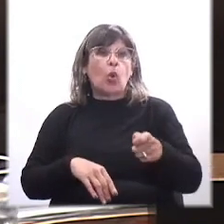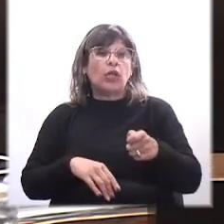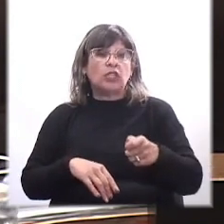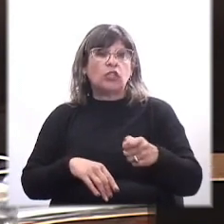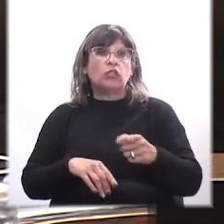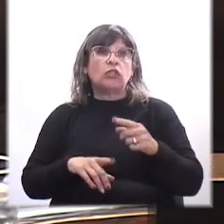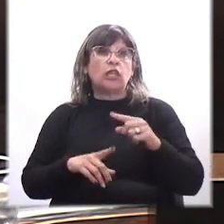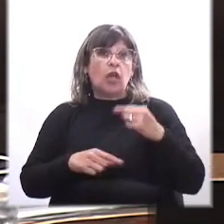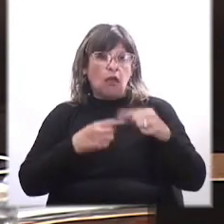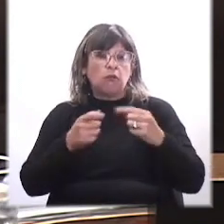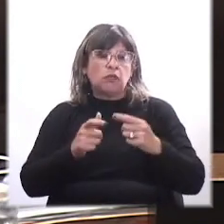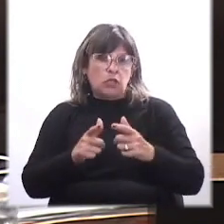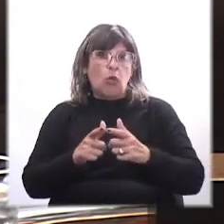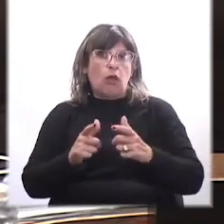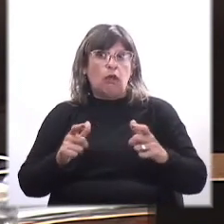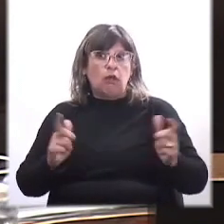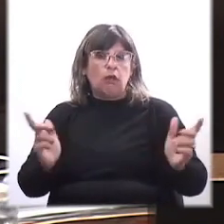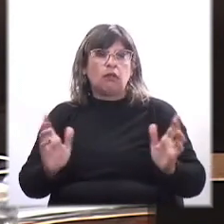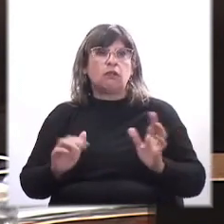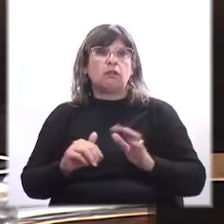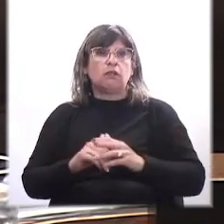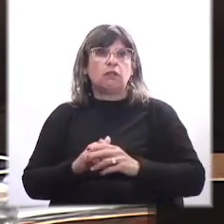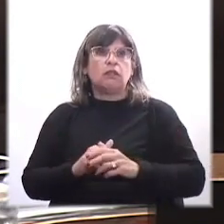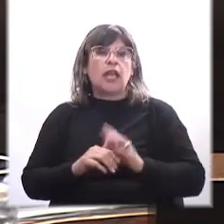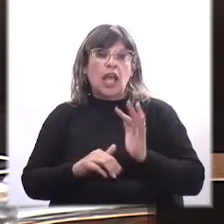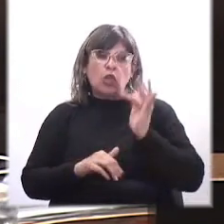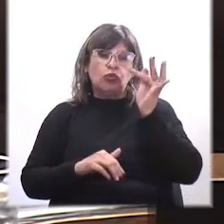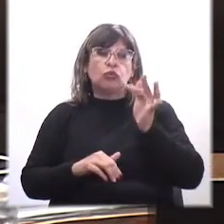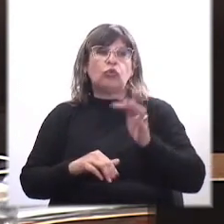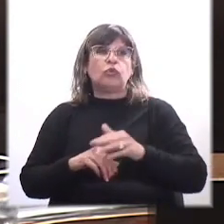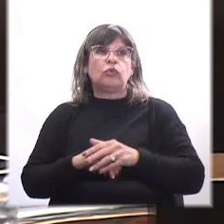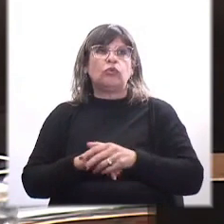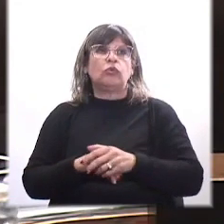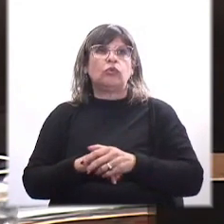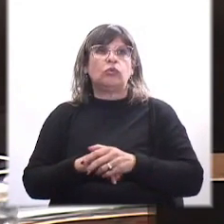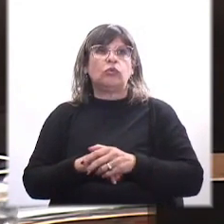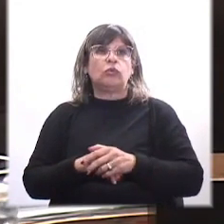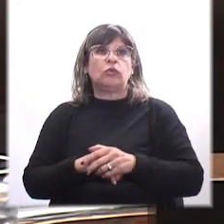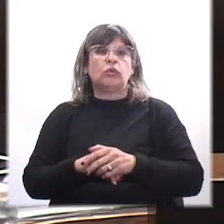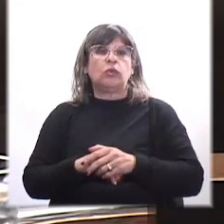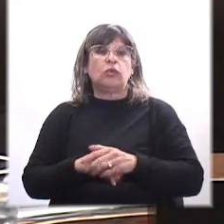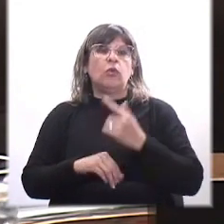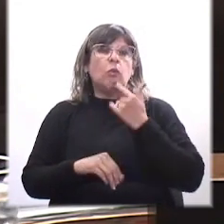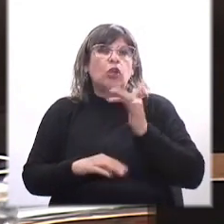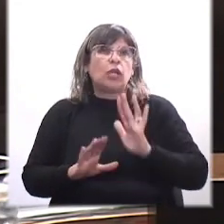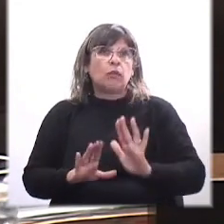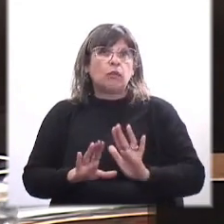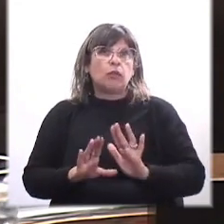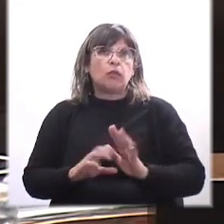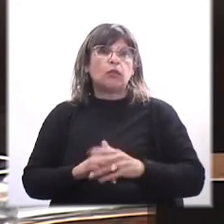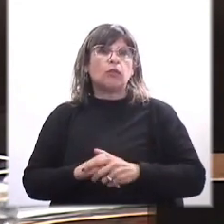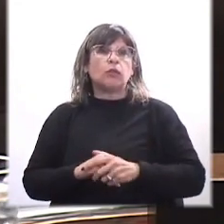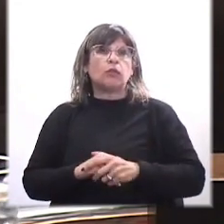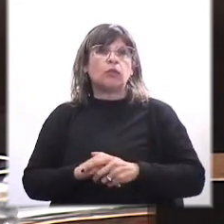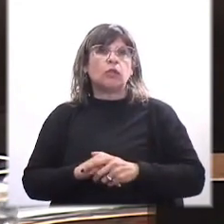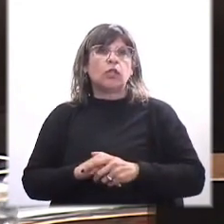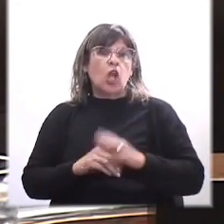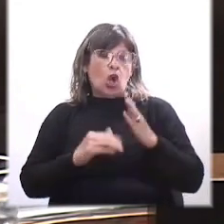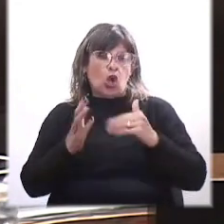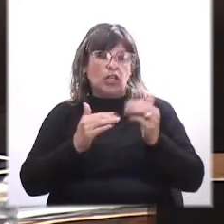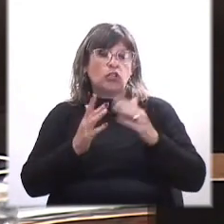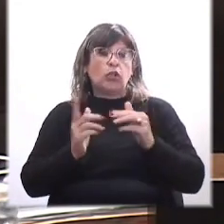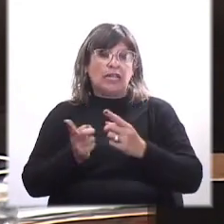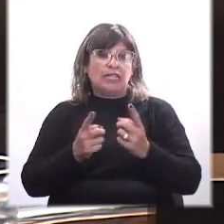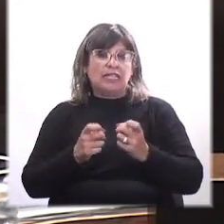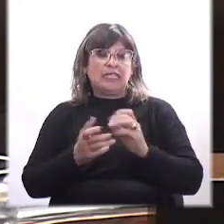se seguirá incrementando en el futuro, por ejemplo, con las obras que se